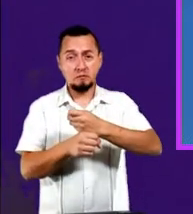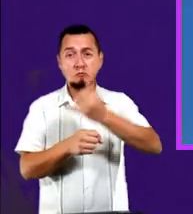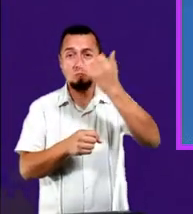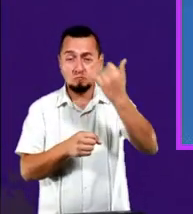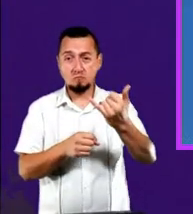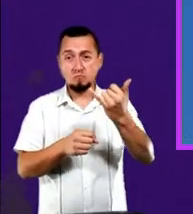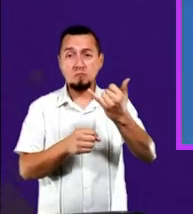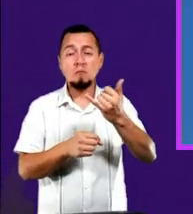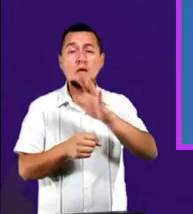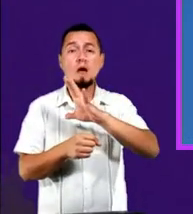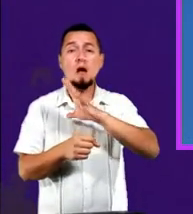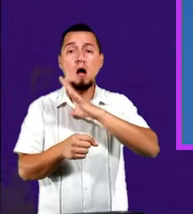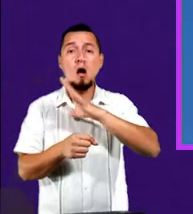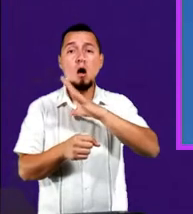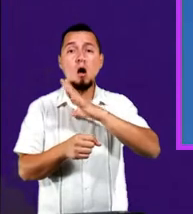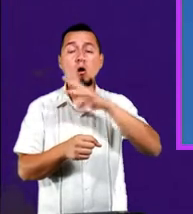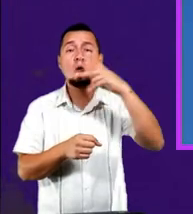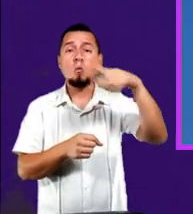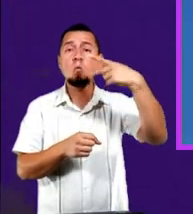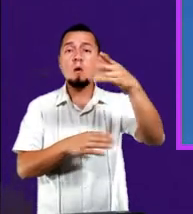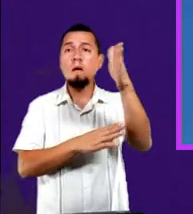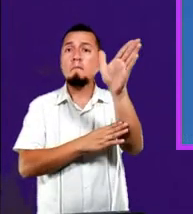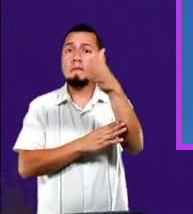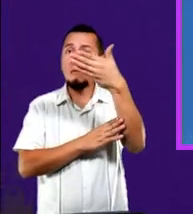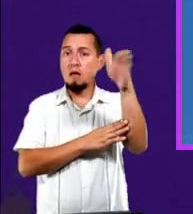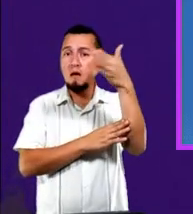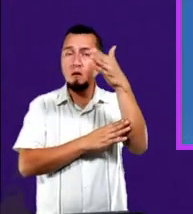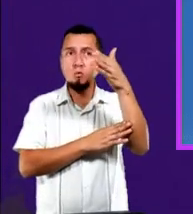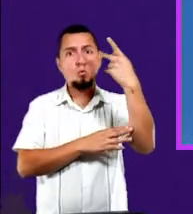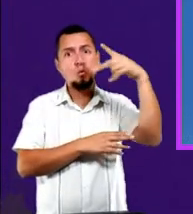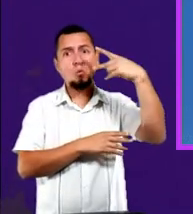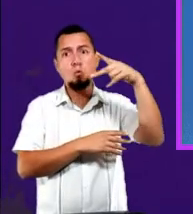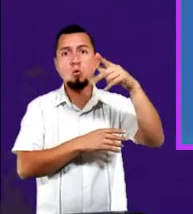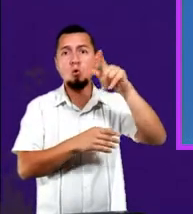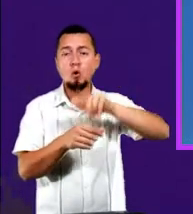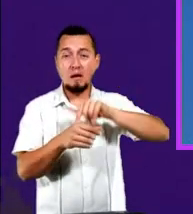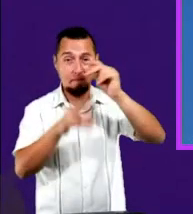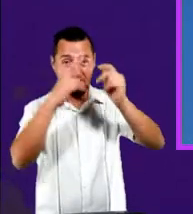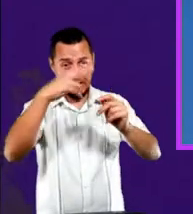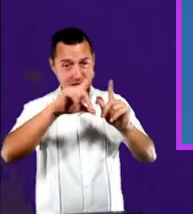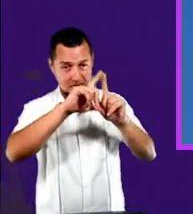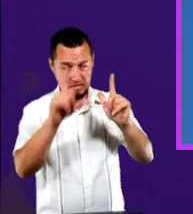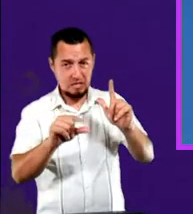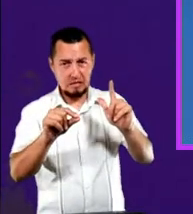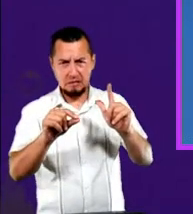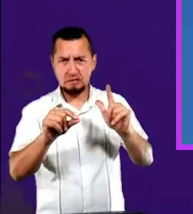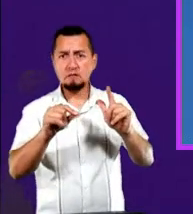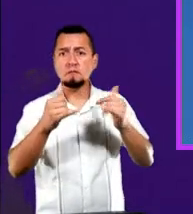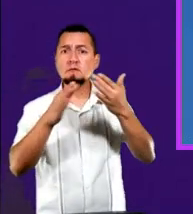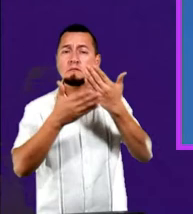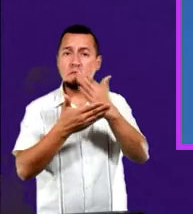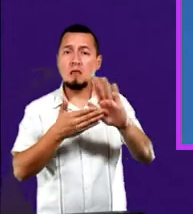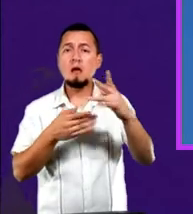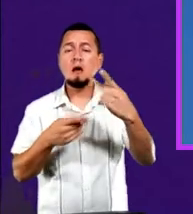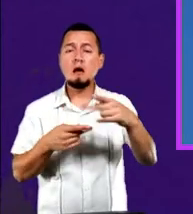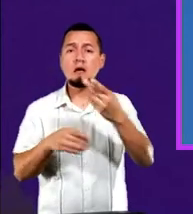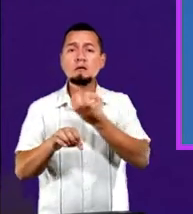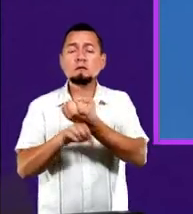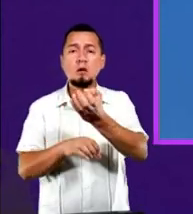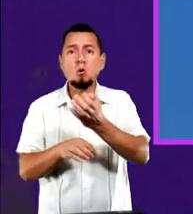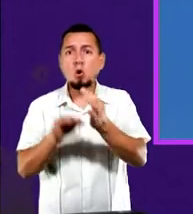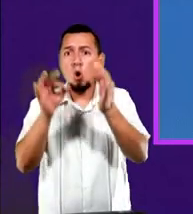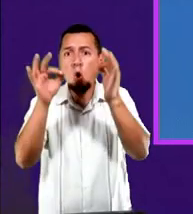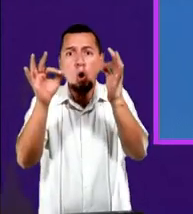bandera. La bandera nuestra es la primera muestra, fue la que concedió